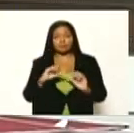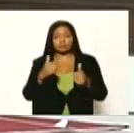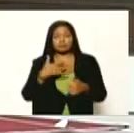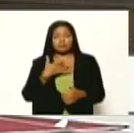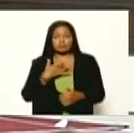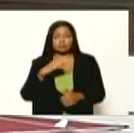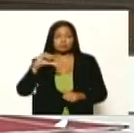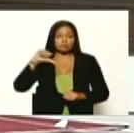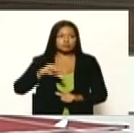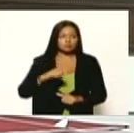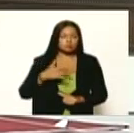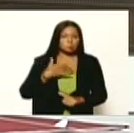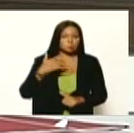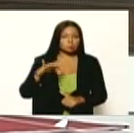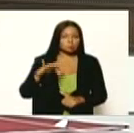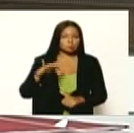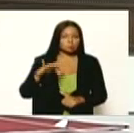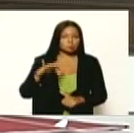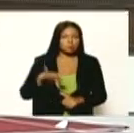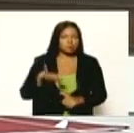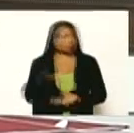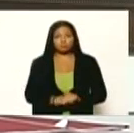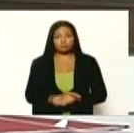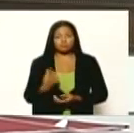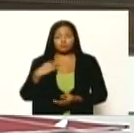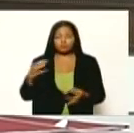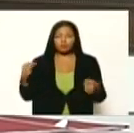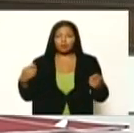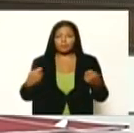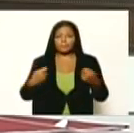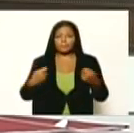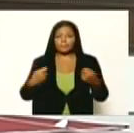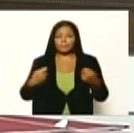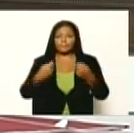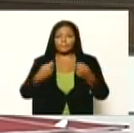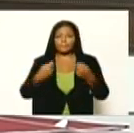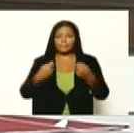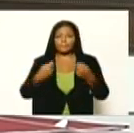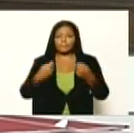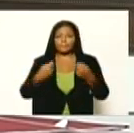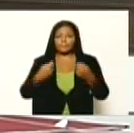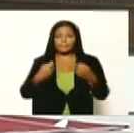chico. 6 de julio. Tenemos que... y el 20...